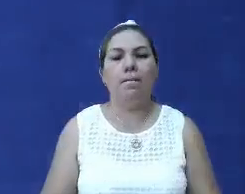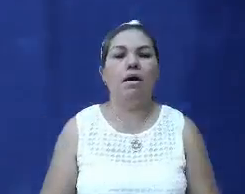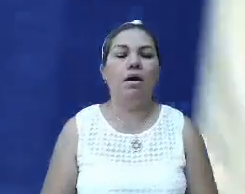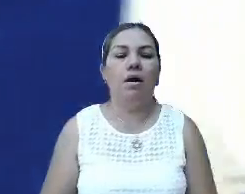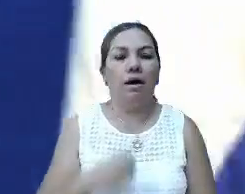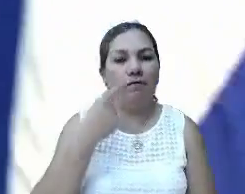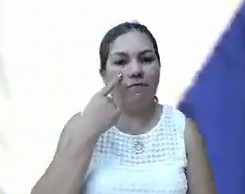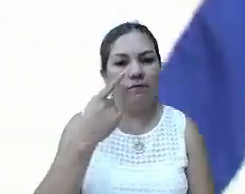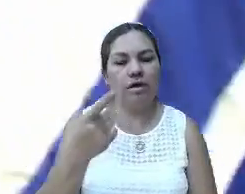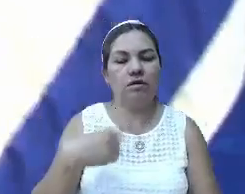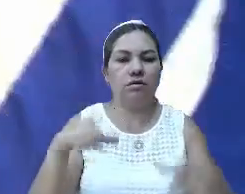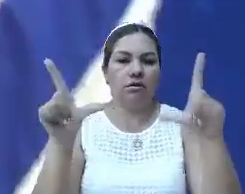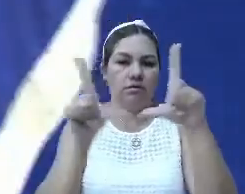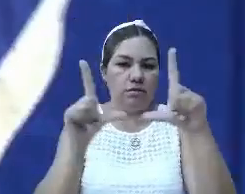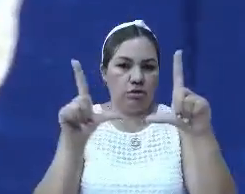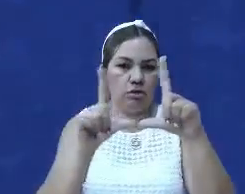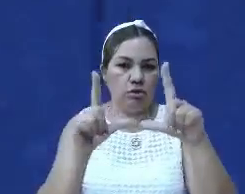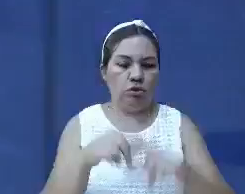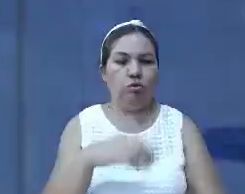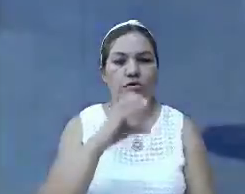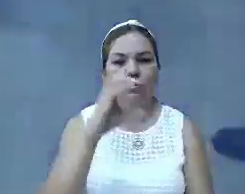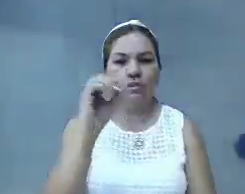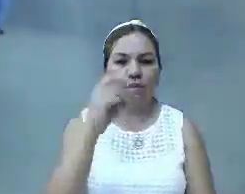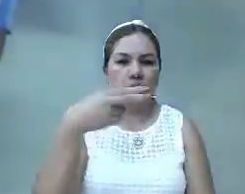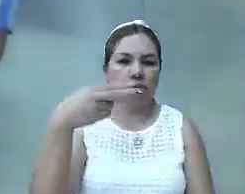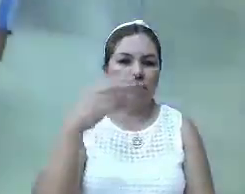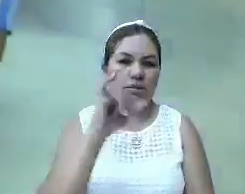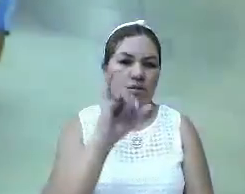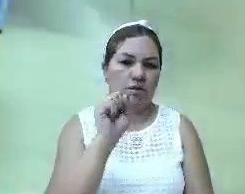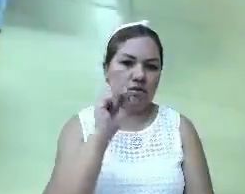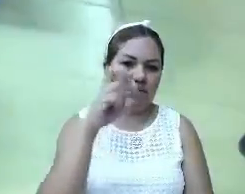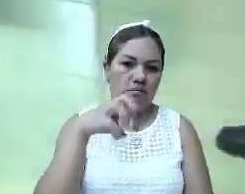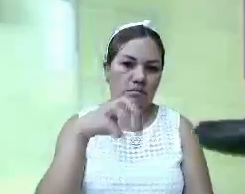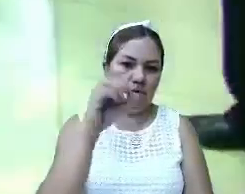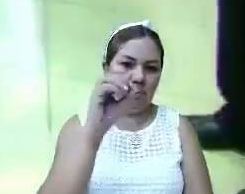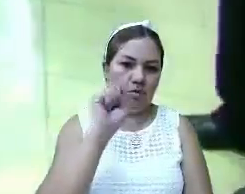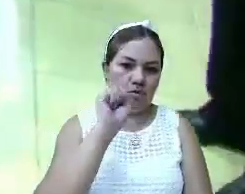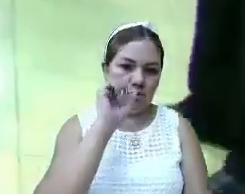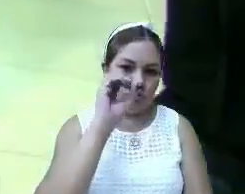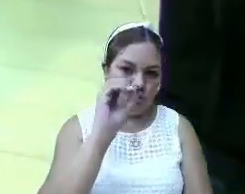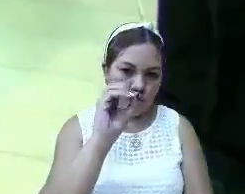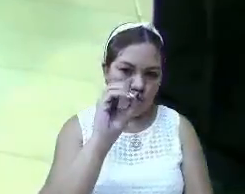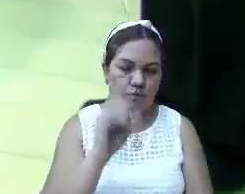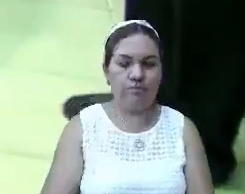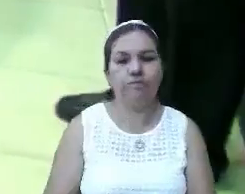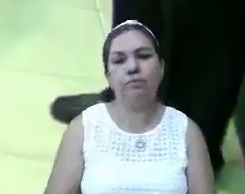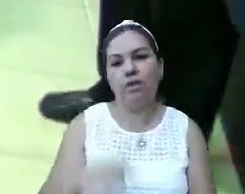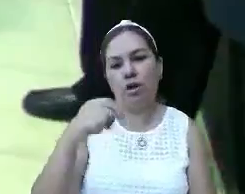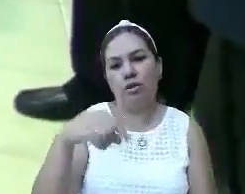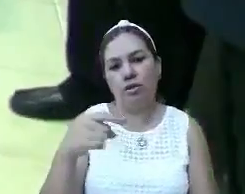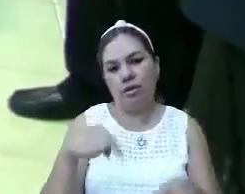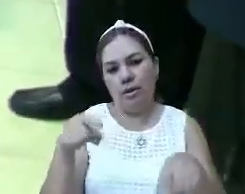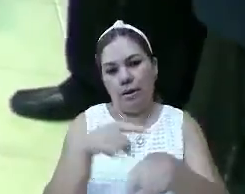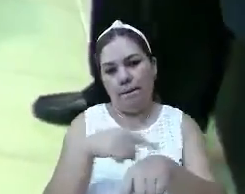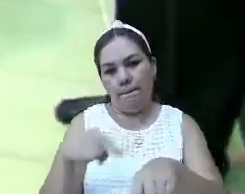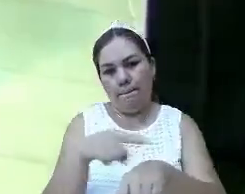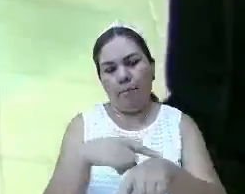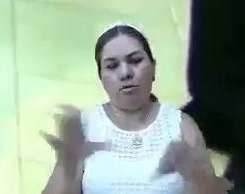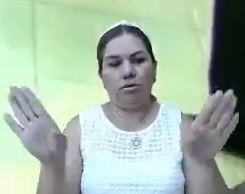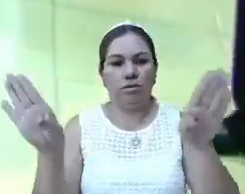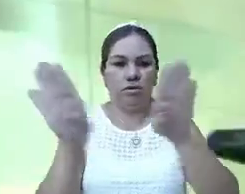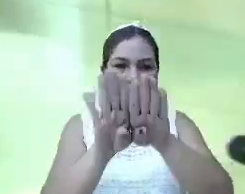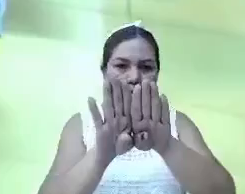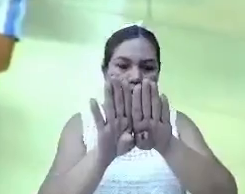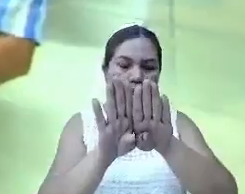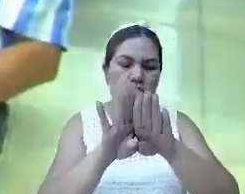programa chismoso y farandulero. Diga conmigo, es tiempo de cerrar las puertas al enemigo